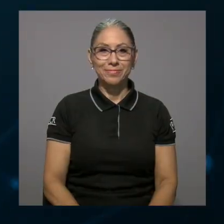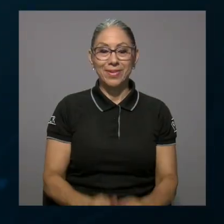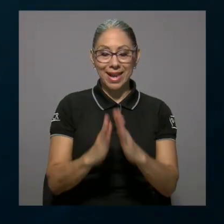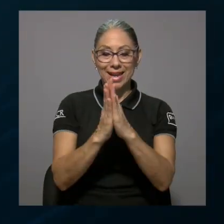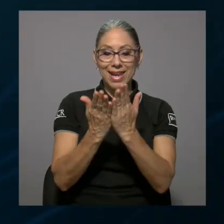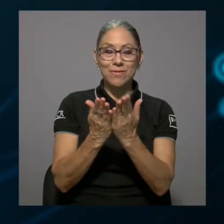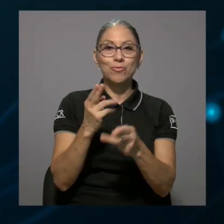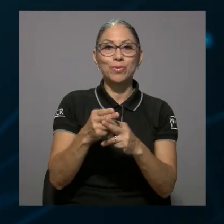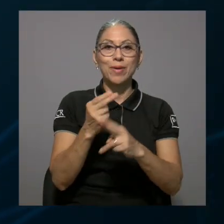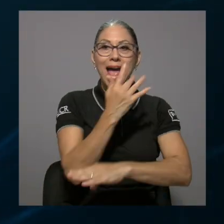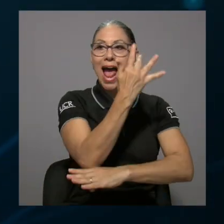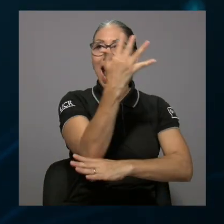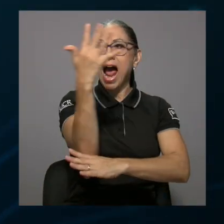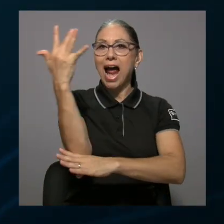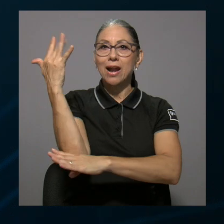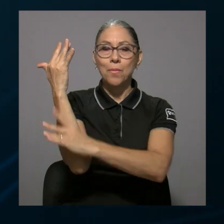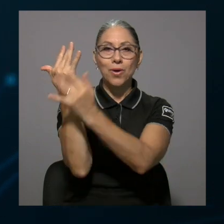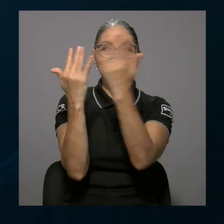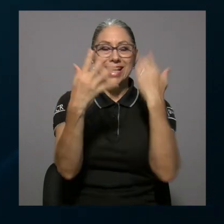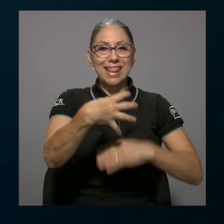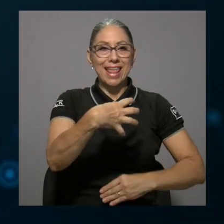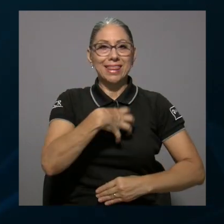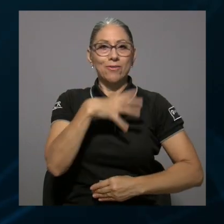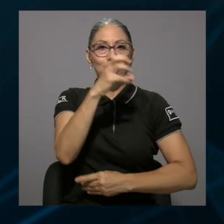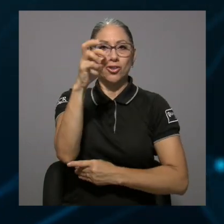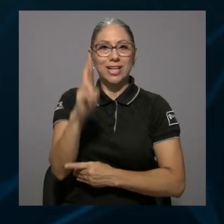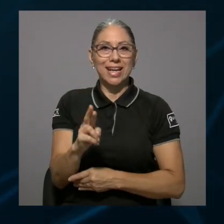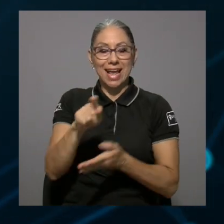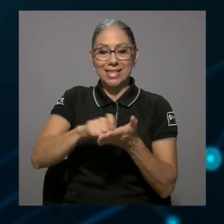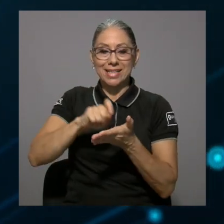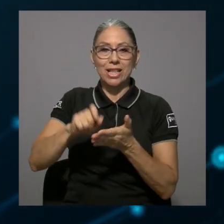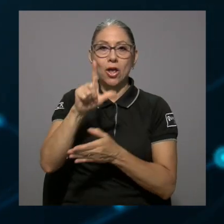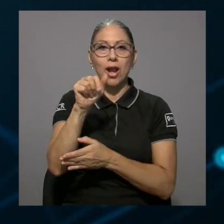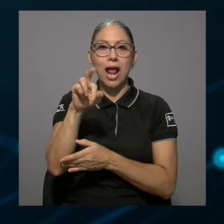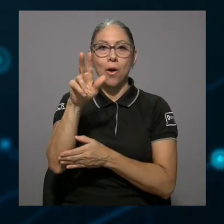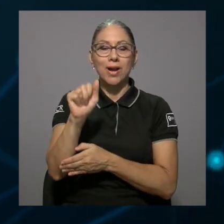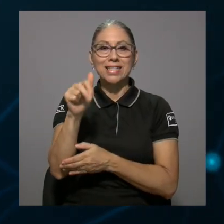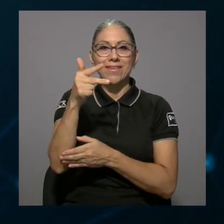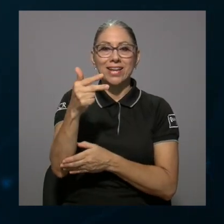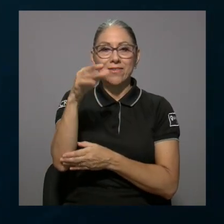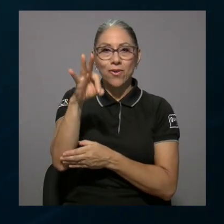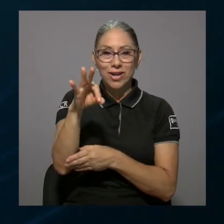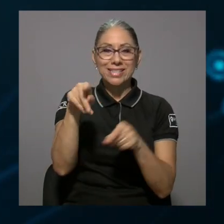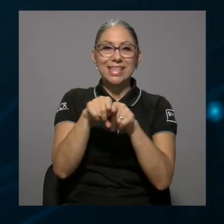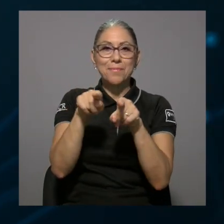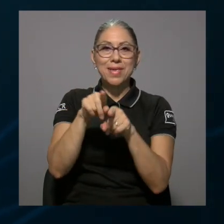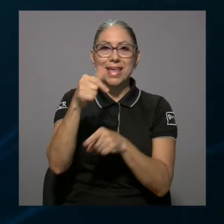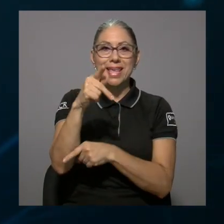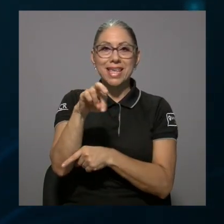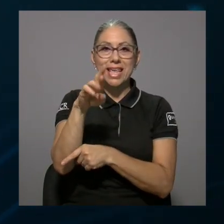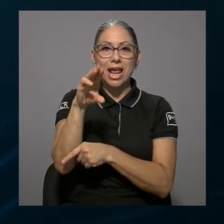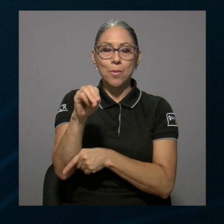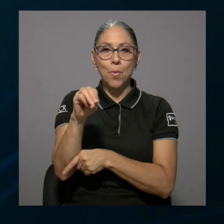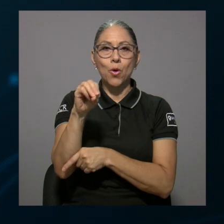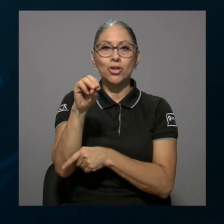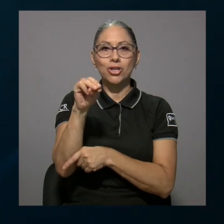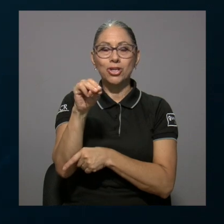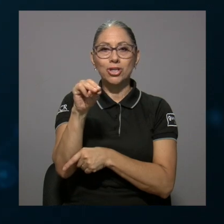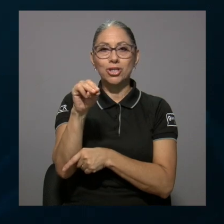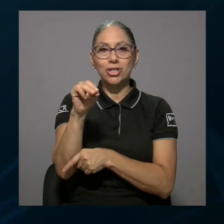El libro Árboles Nativos de Costa Rica fue escrito por Laura Chaverri Flores y Guillermo Chávez